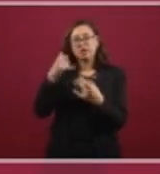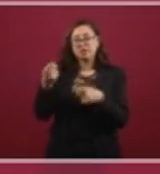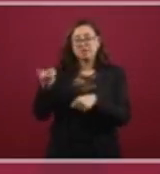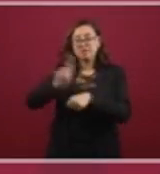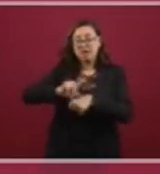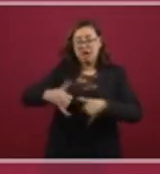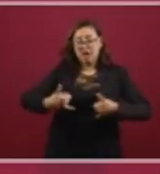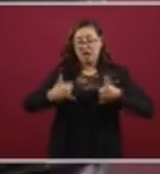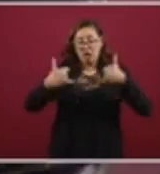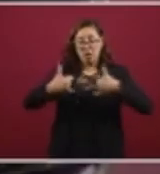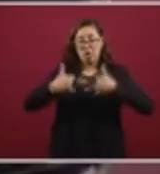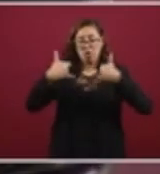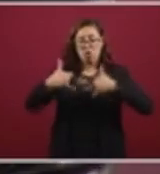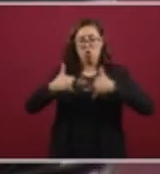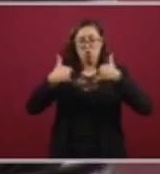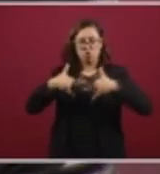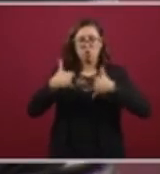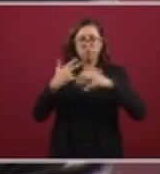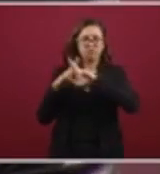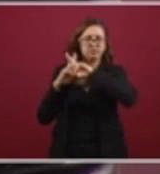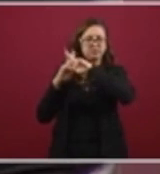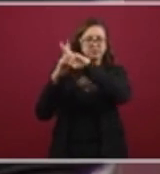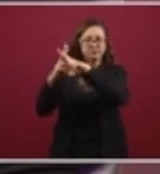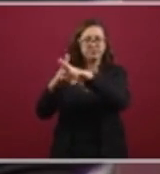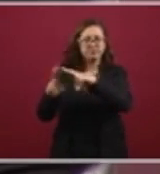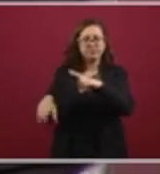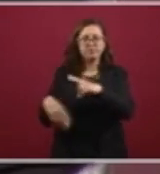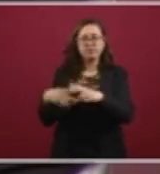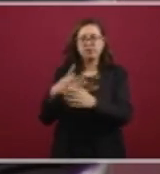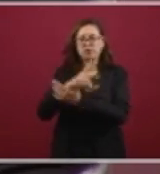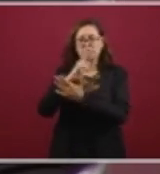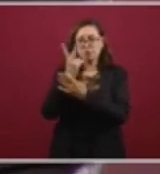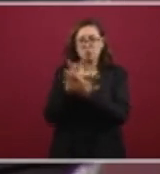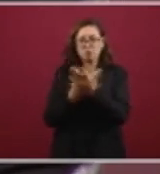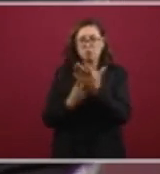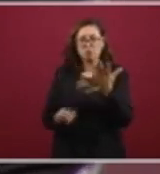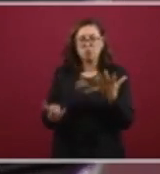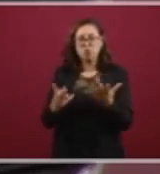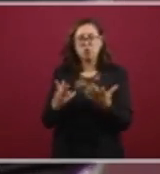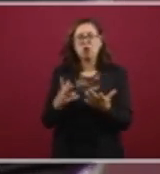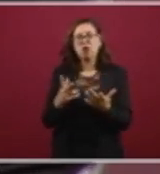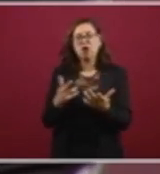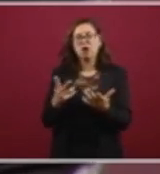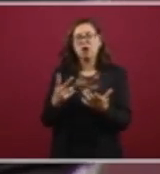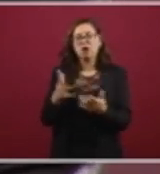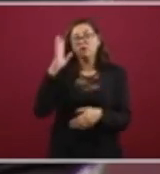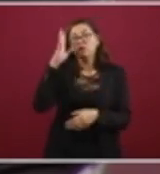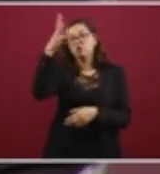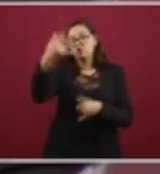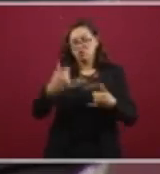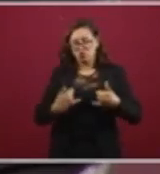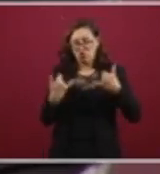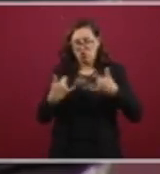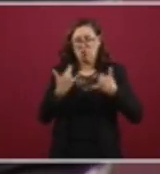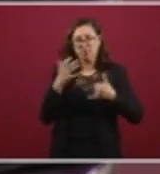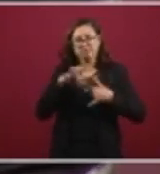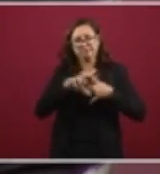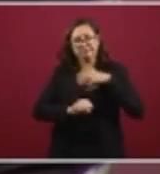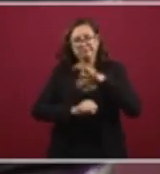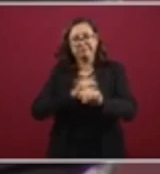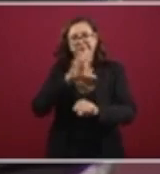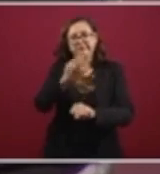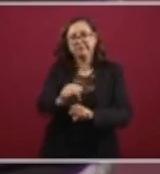Juventud y el programa Jóvenes Construyendo el Futuro. Es